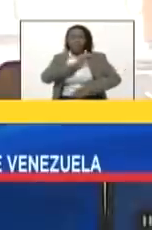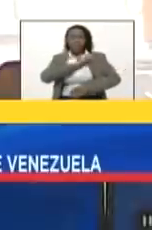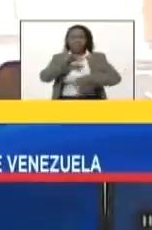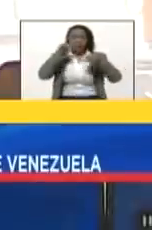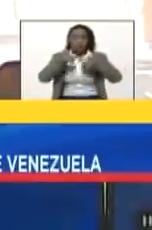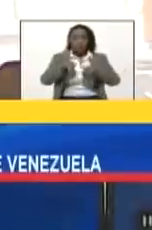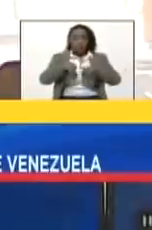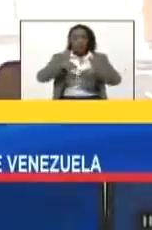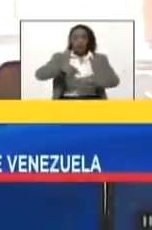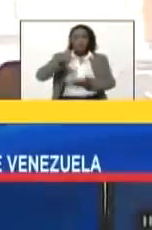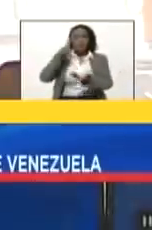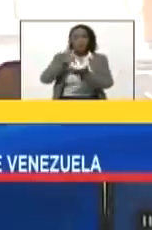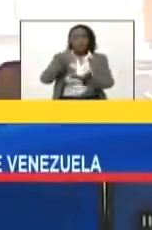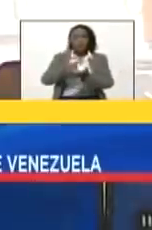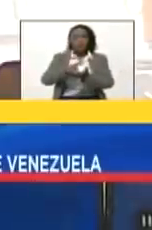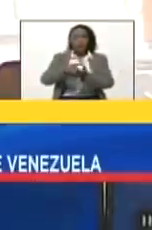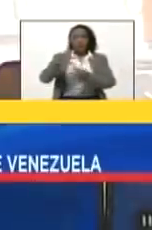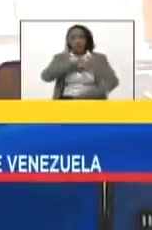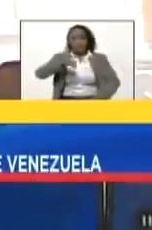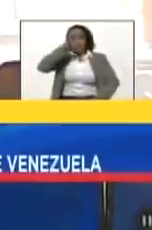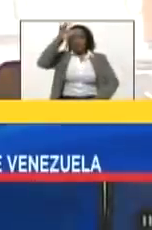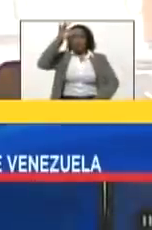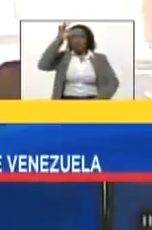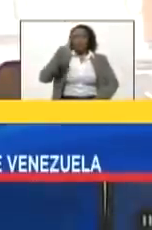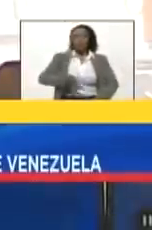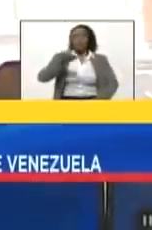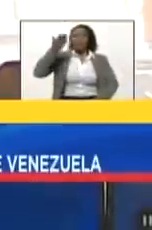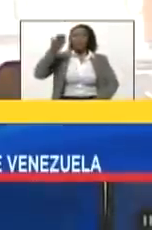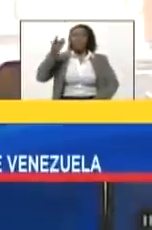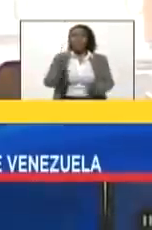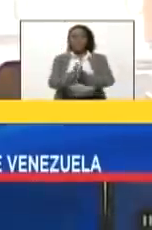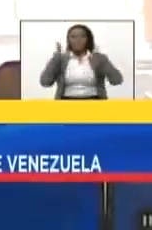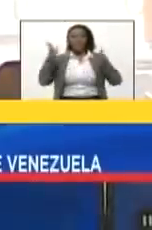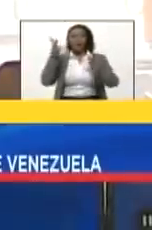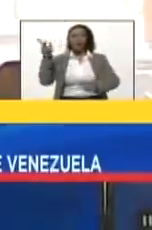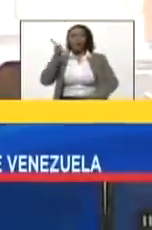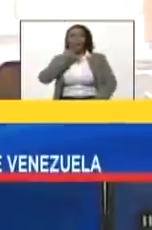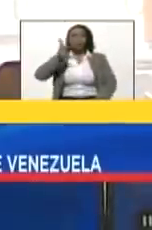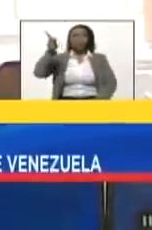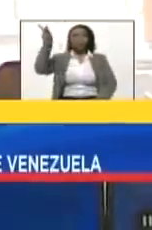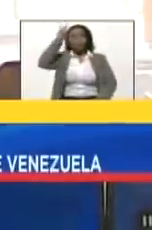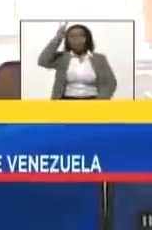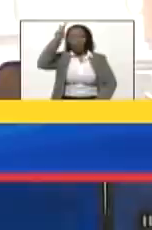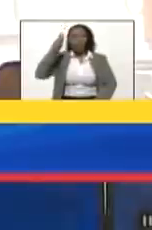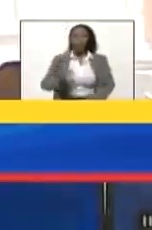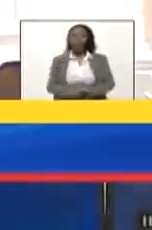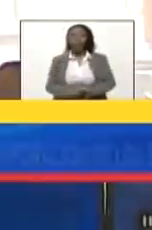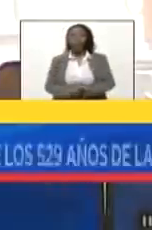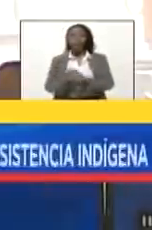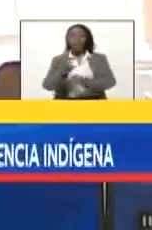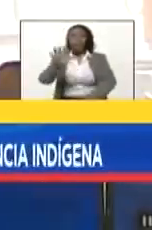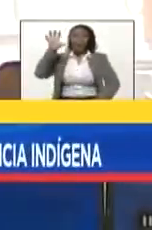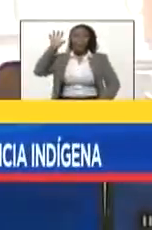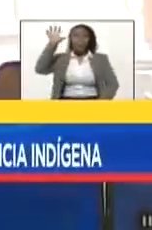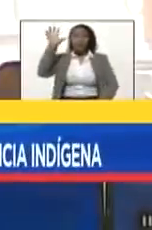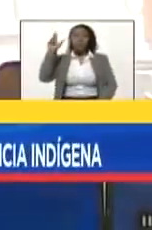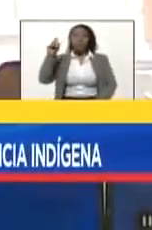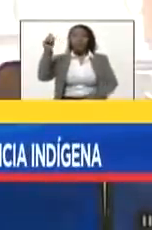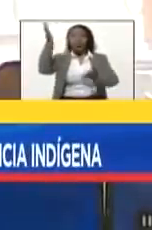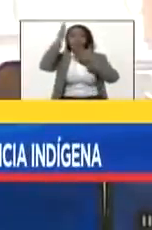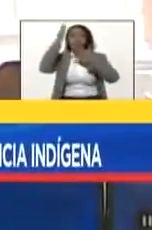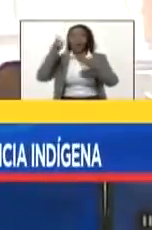está presente el espíritu inmortal del gran cacique Huaycaipuro y de la patria india